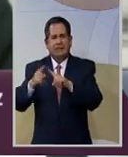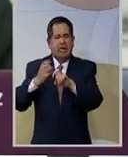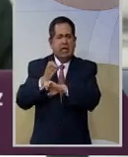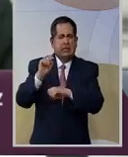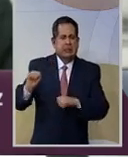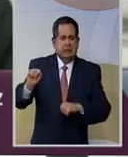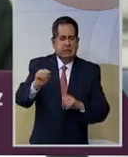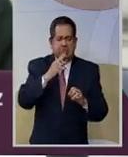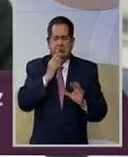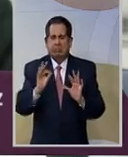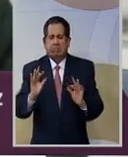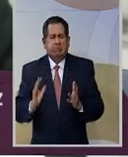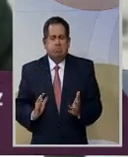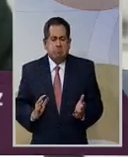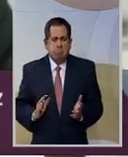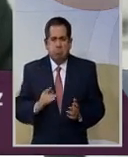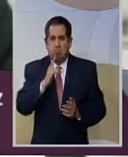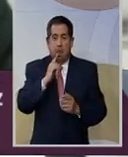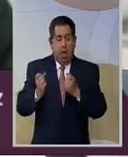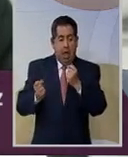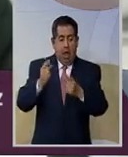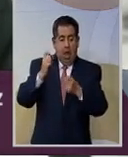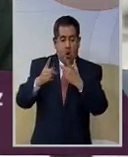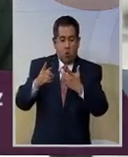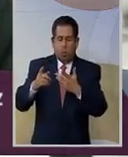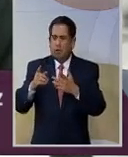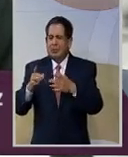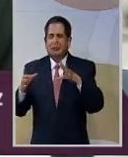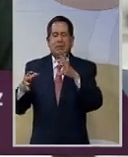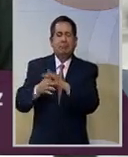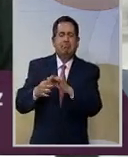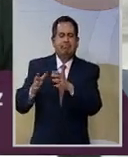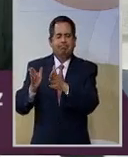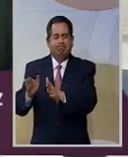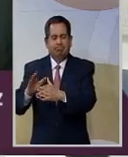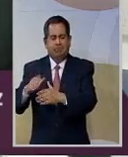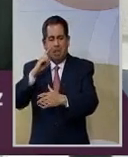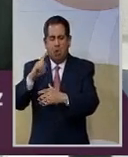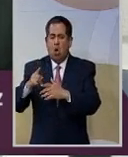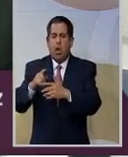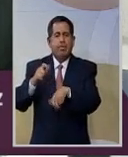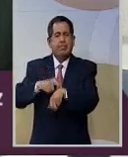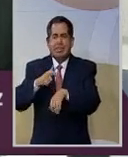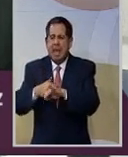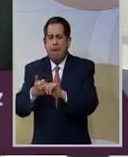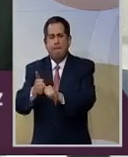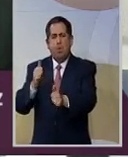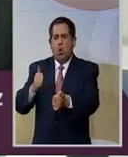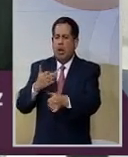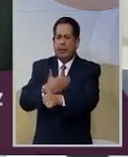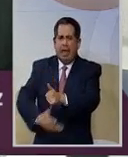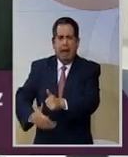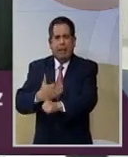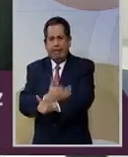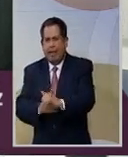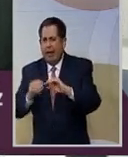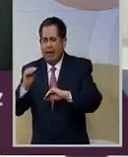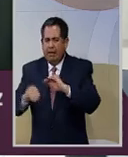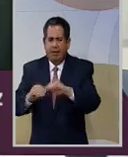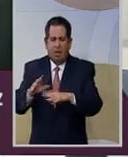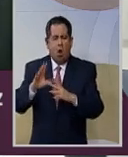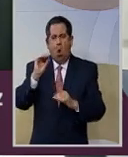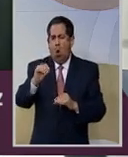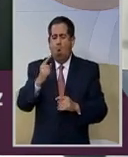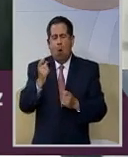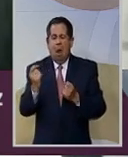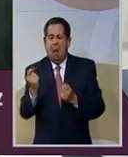federativas. Son algunos eventos asociados a algunos retrasos en la instalación de la casilla y algunos